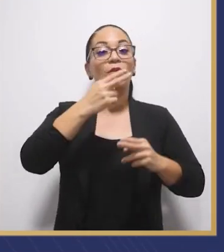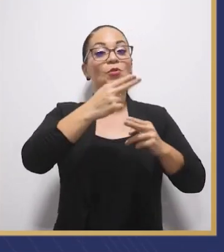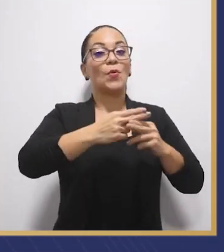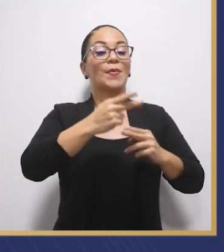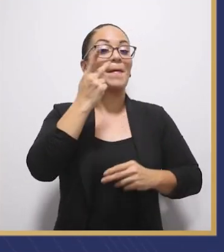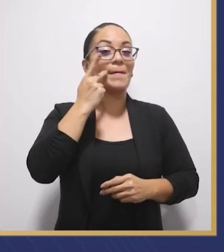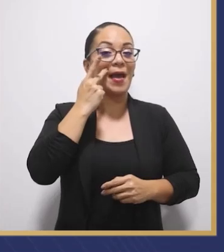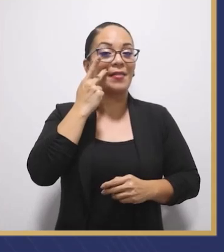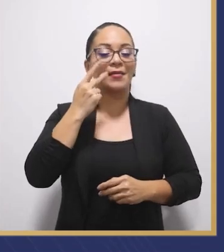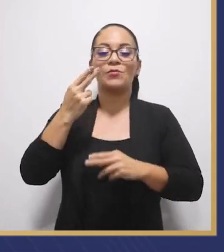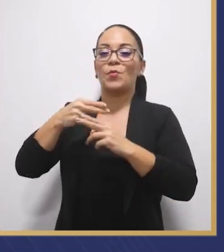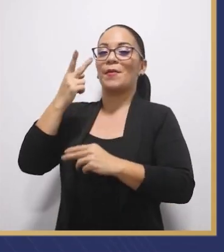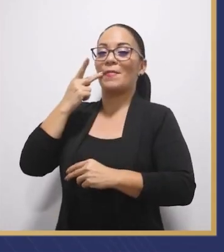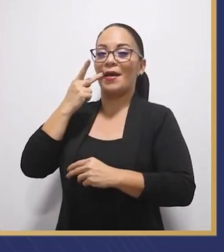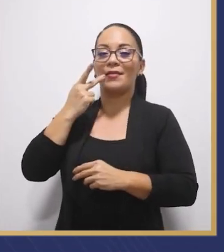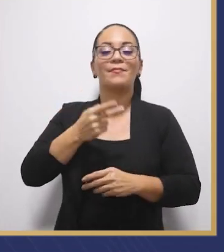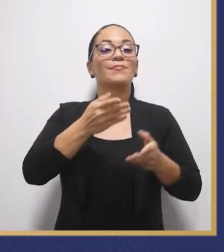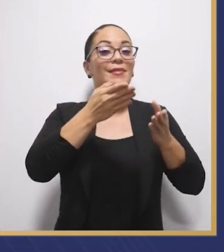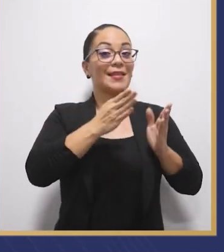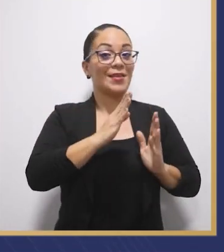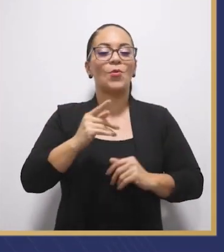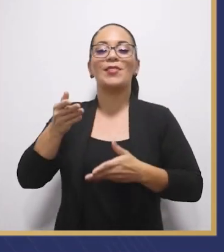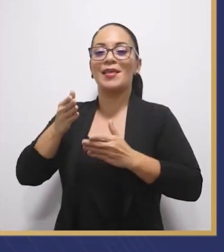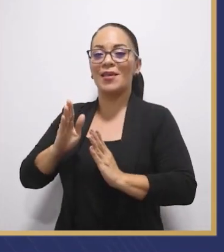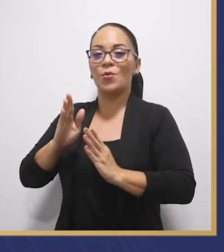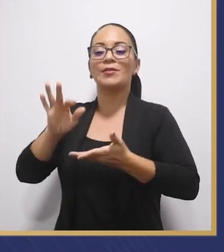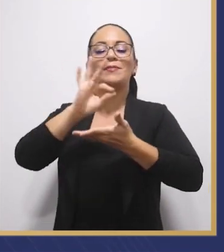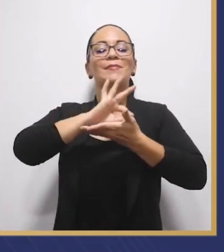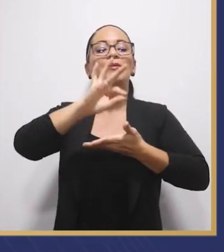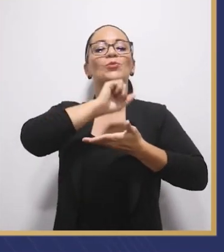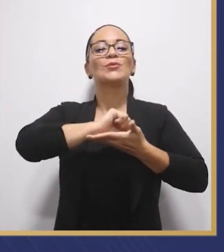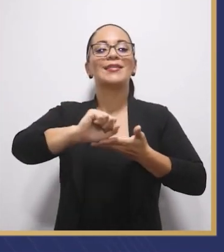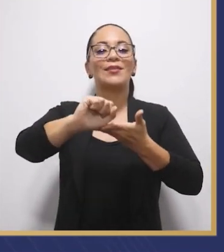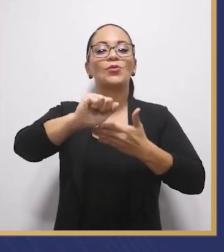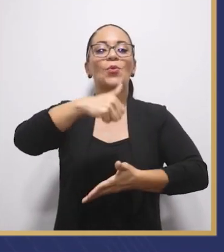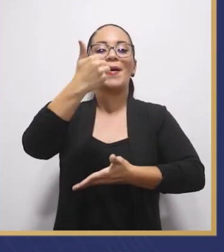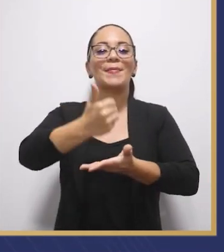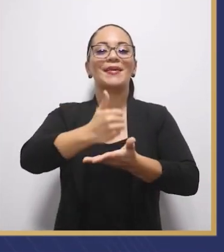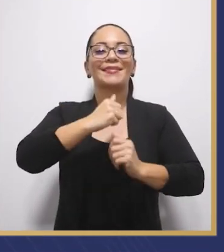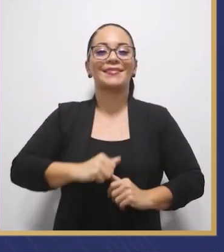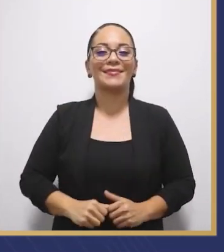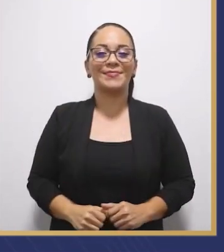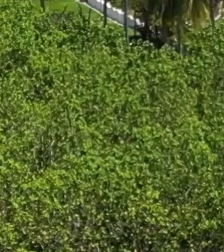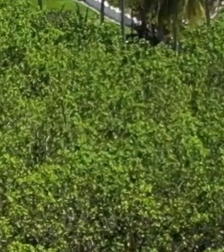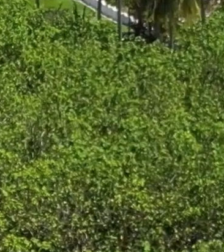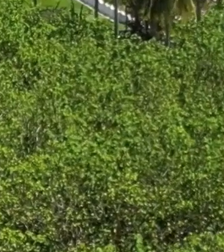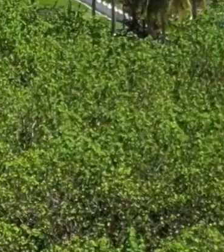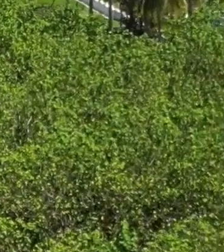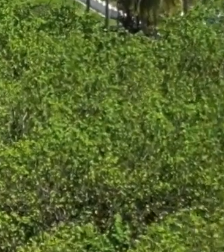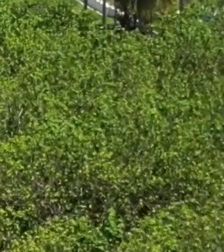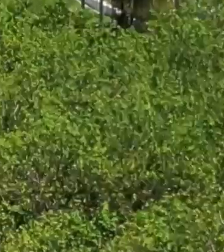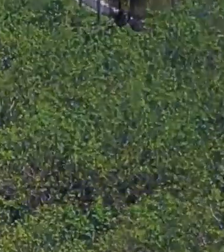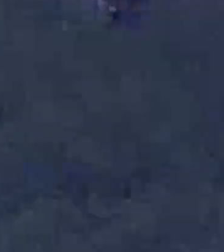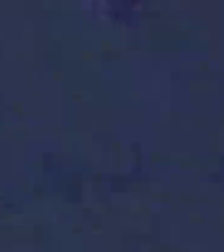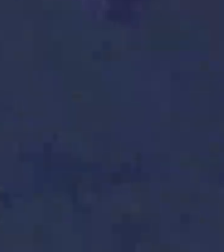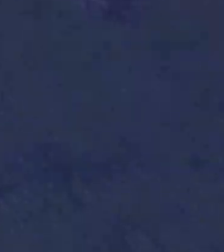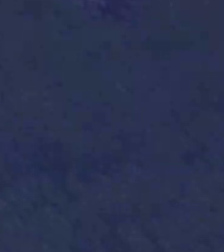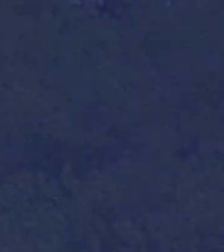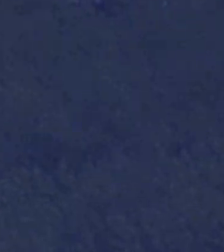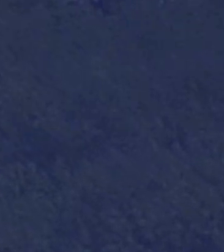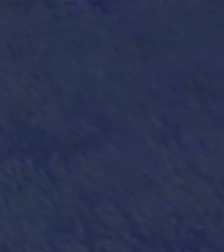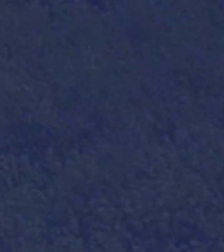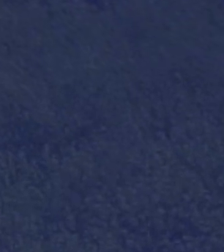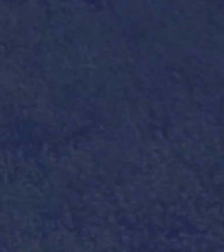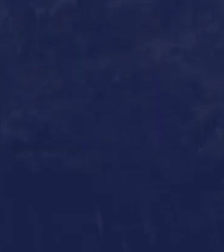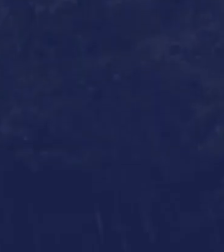En nombre del Padre, en nombre del Padre, del Hijo, del Espíritu Santo. Amén. Costa Rica tiene un firme